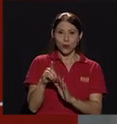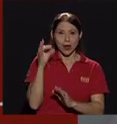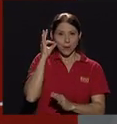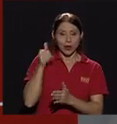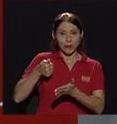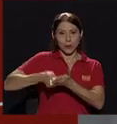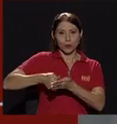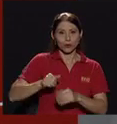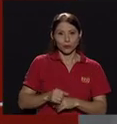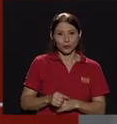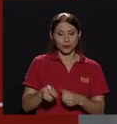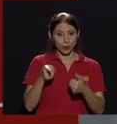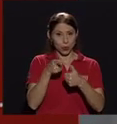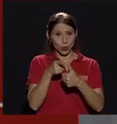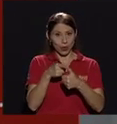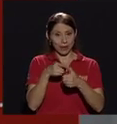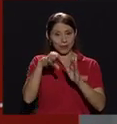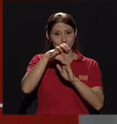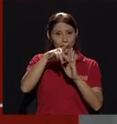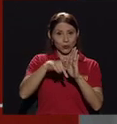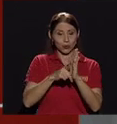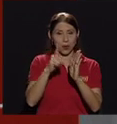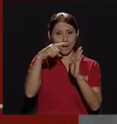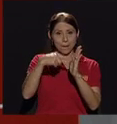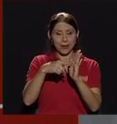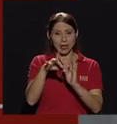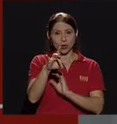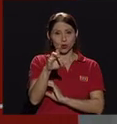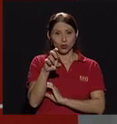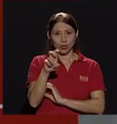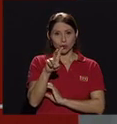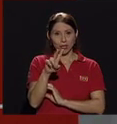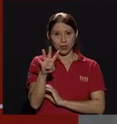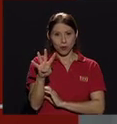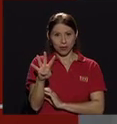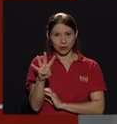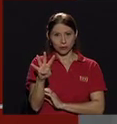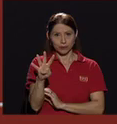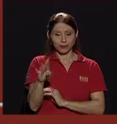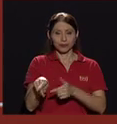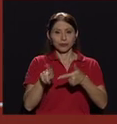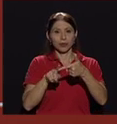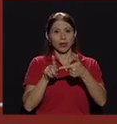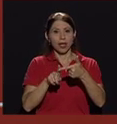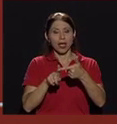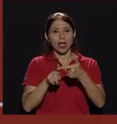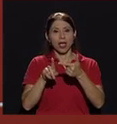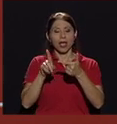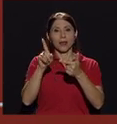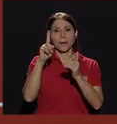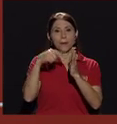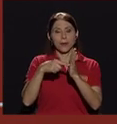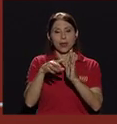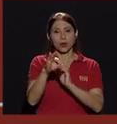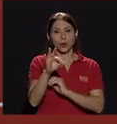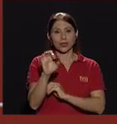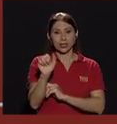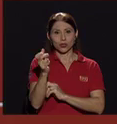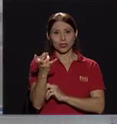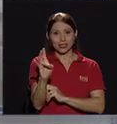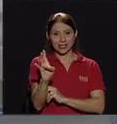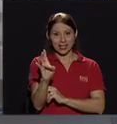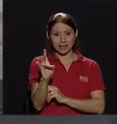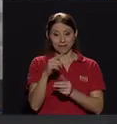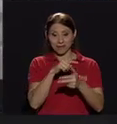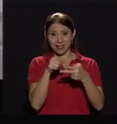la mujer. Una fue la Constitución de 1824 y otra la Constitución de